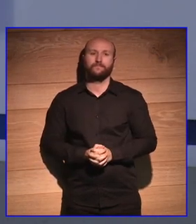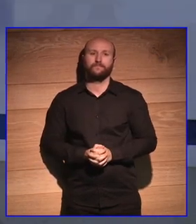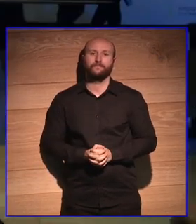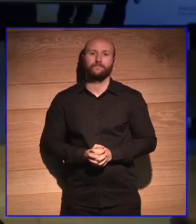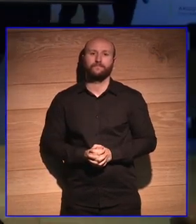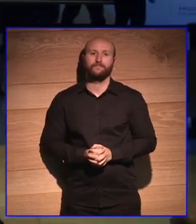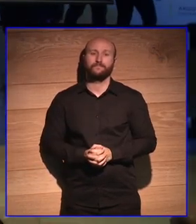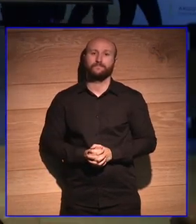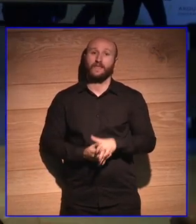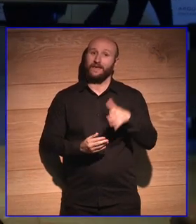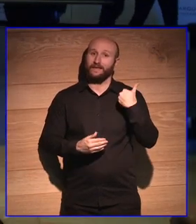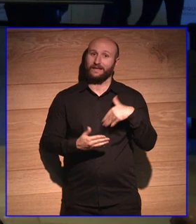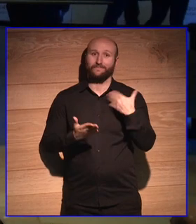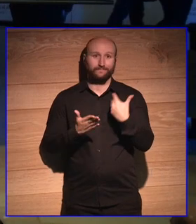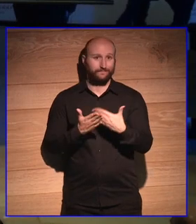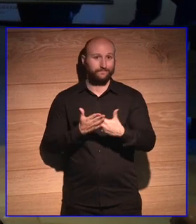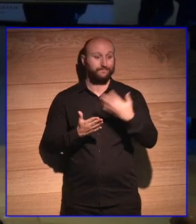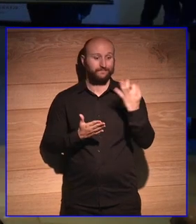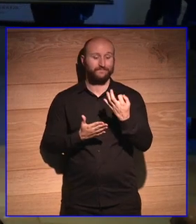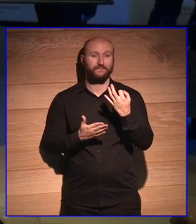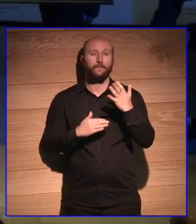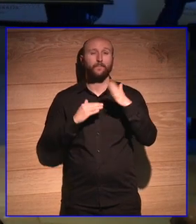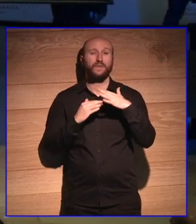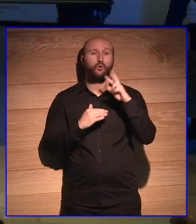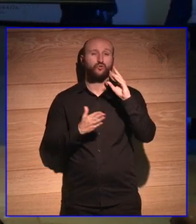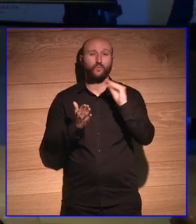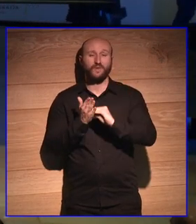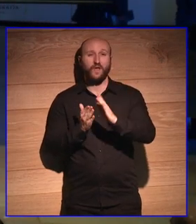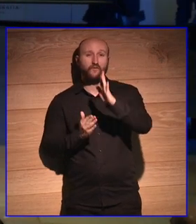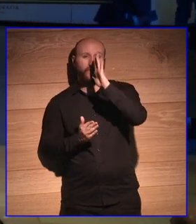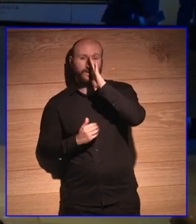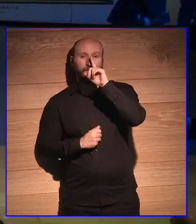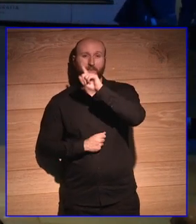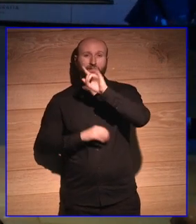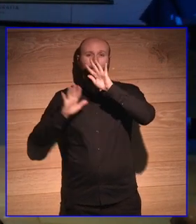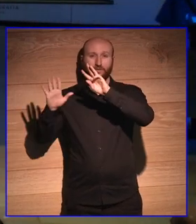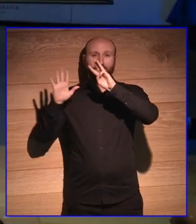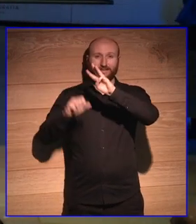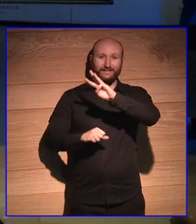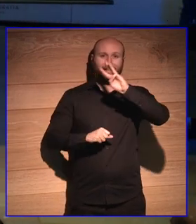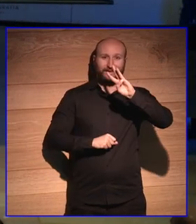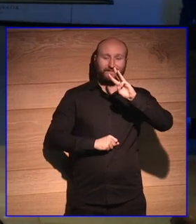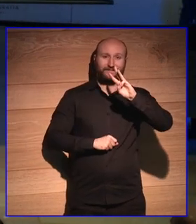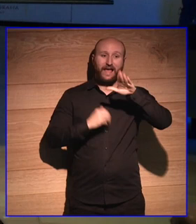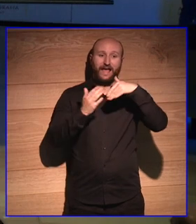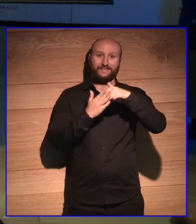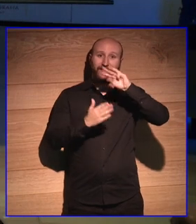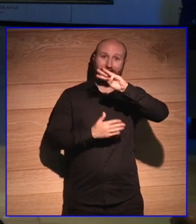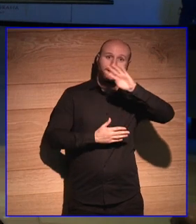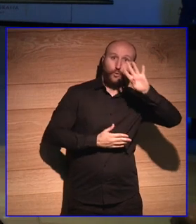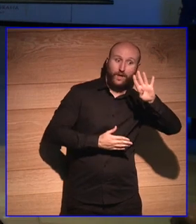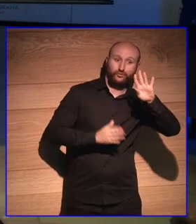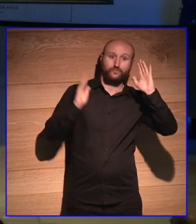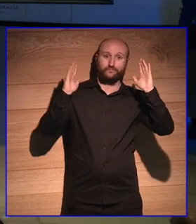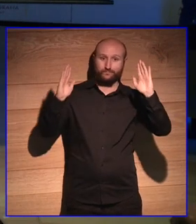hemos podido documentar es que al menos en dos ocasiones entre febrero de 1933 y 1934 maría de